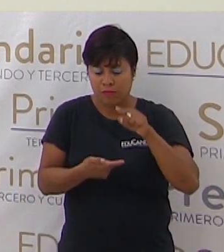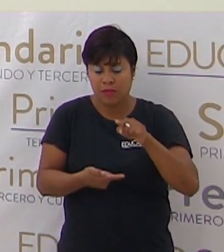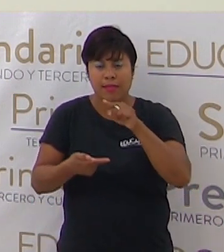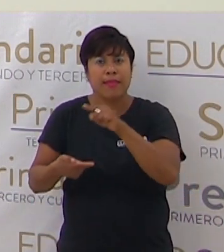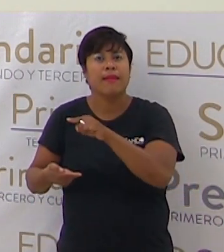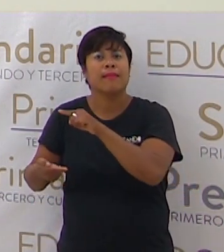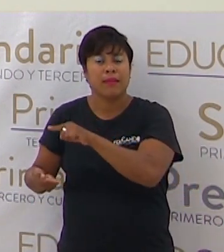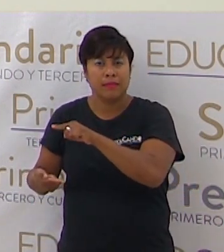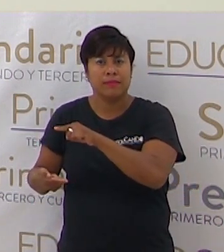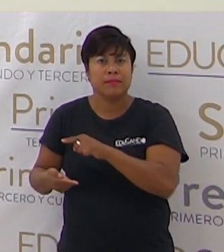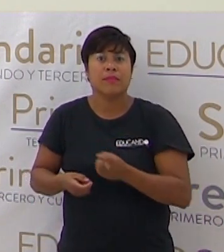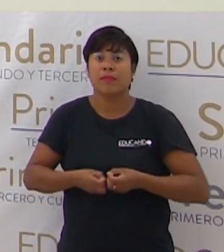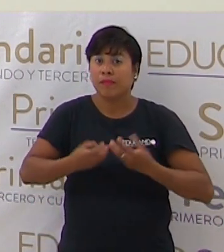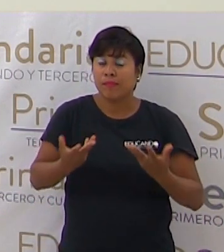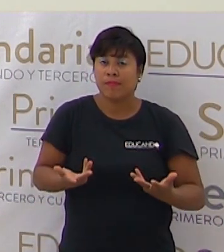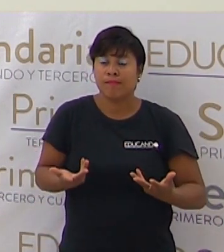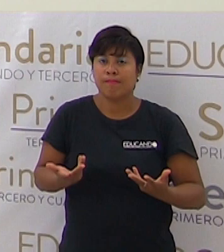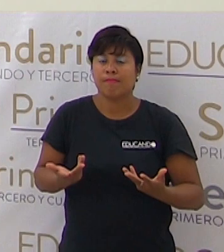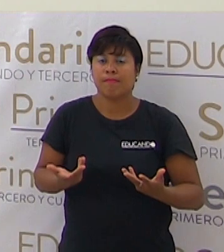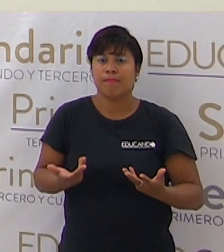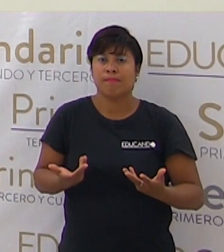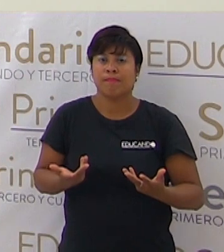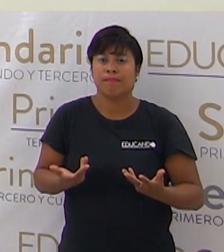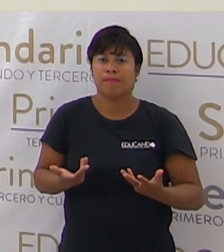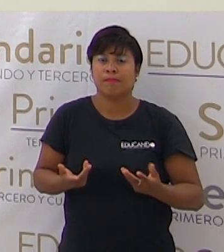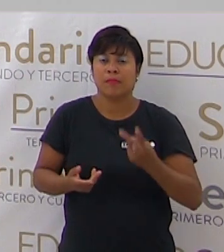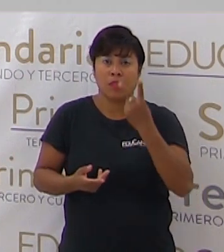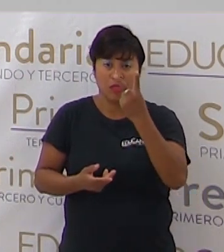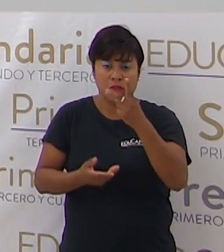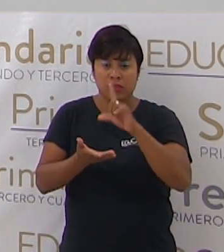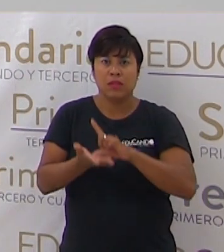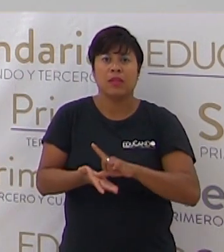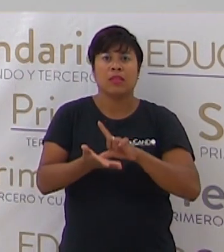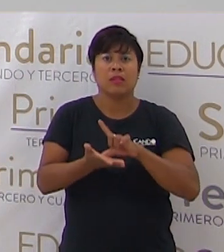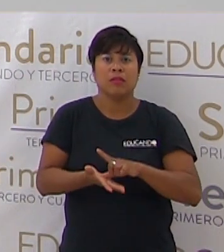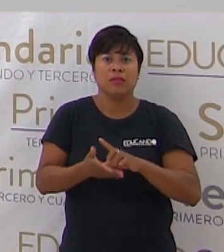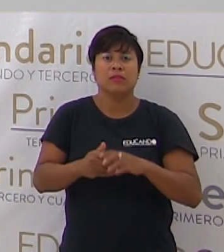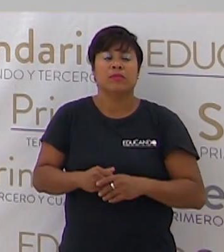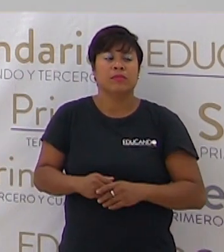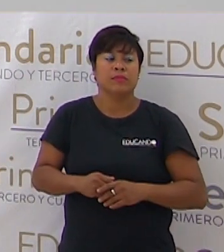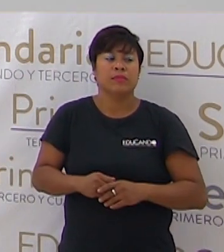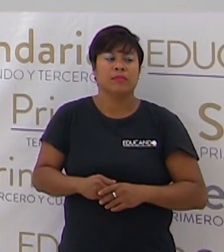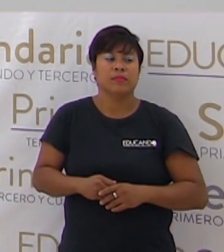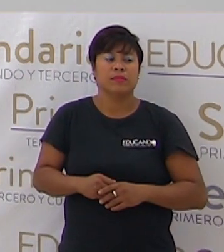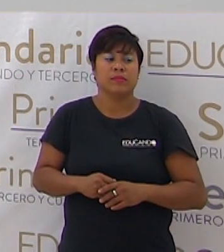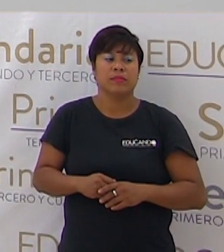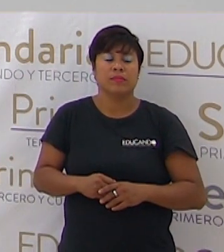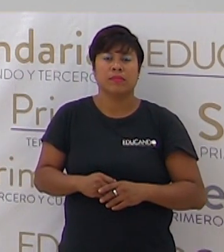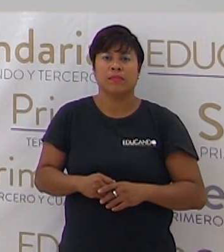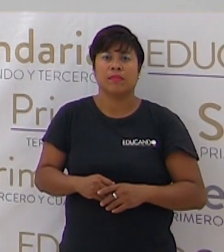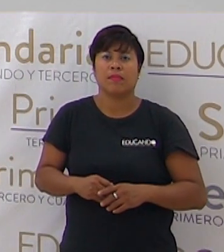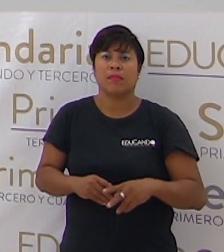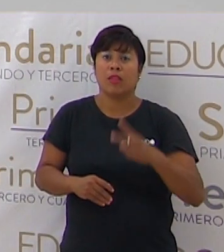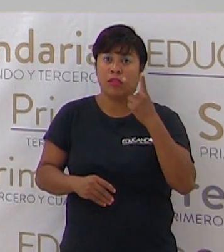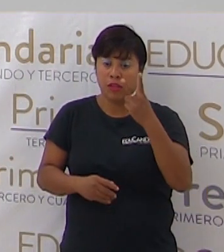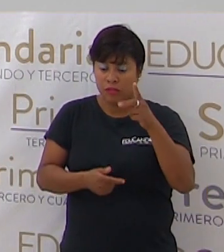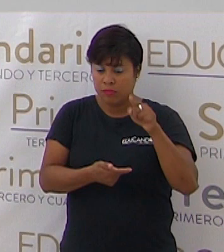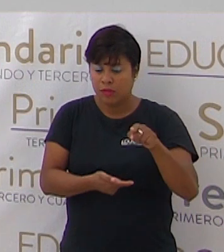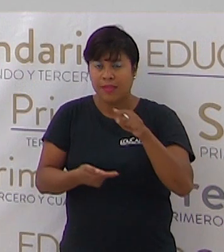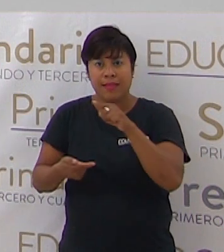botellas de ¿cuánto? De 2 litros, ¿sí?